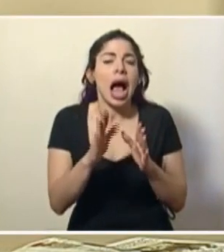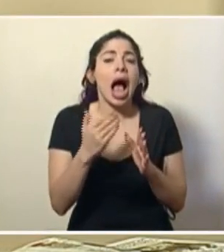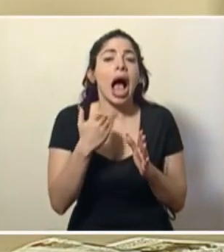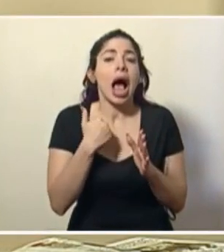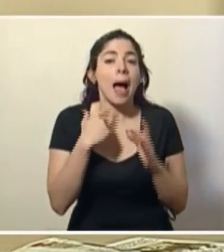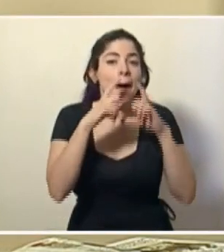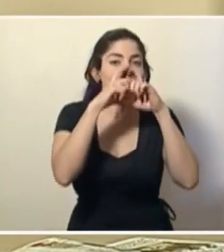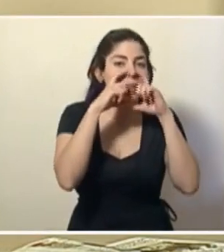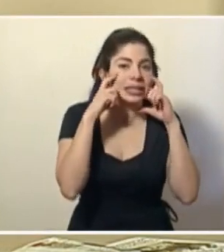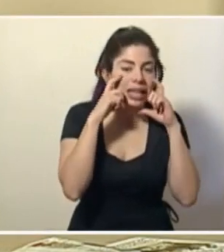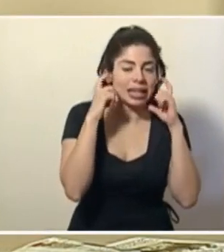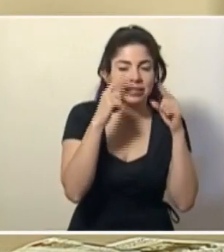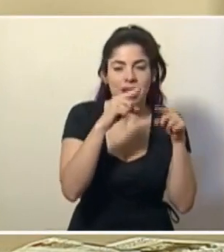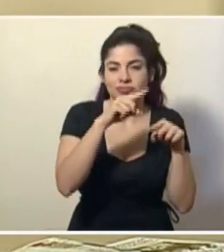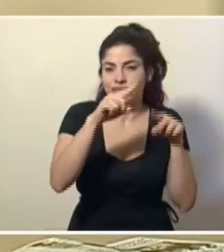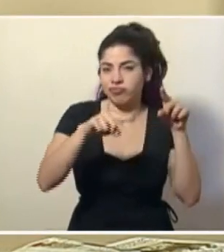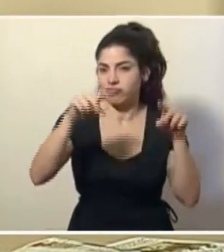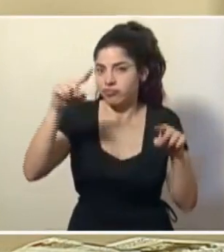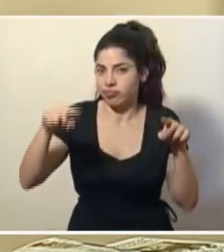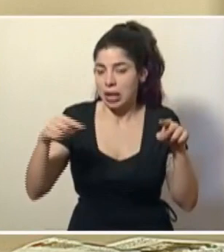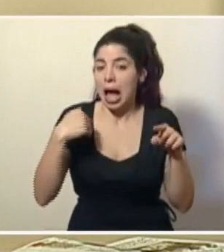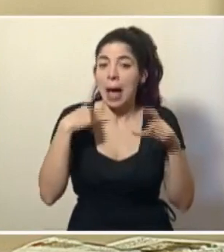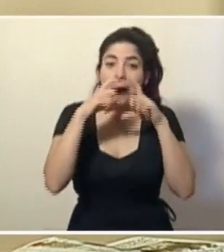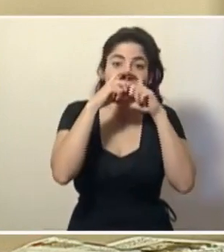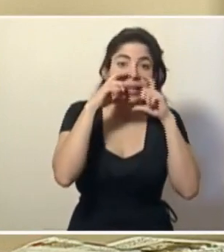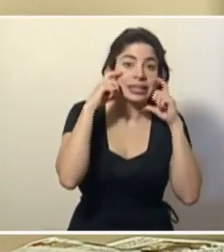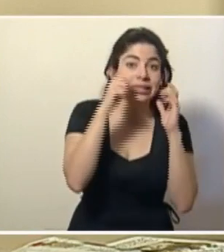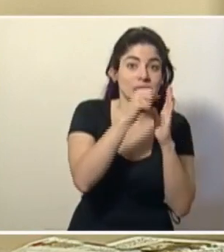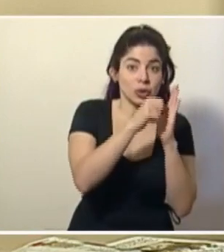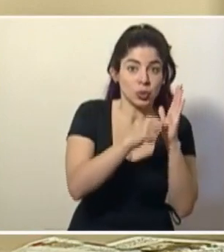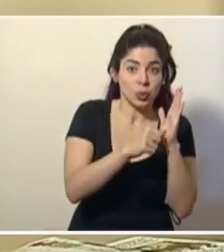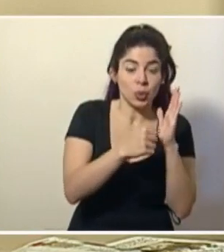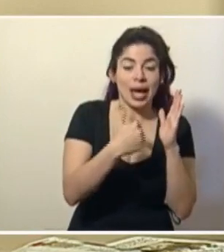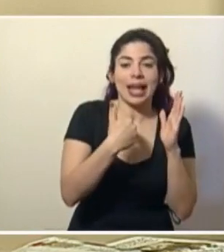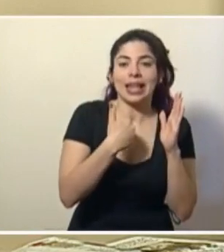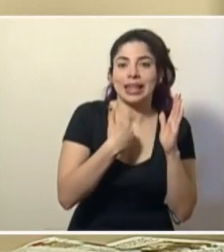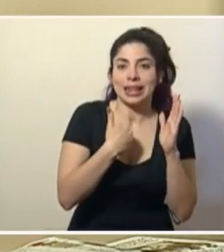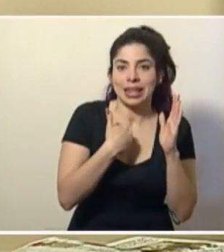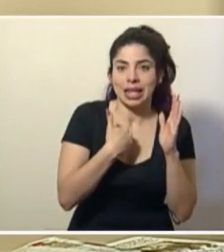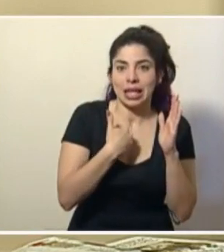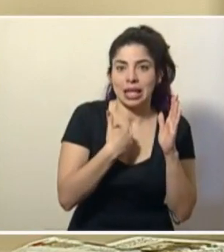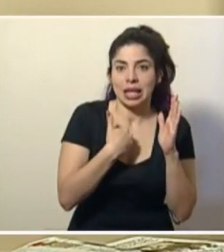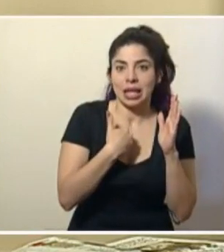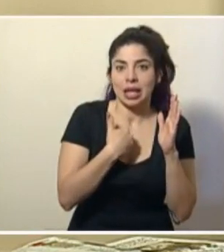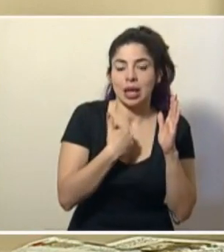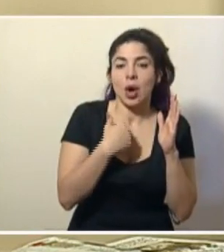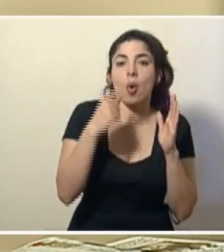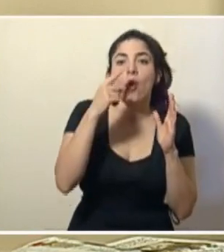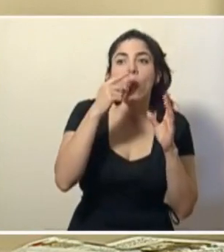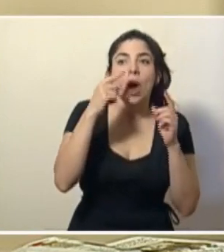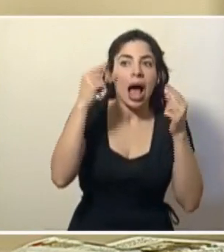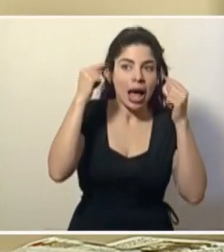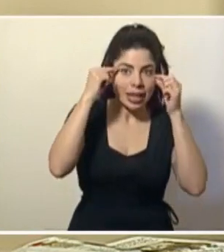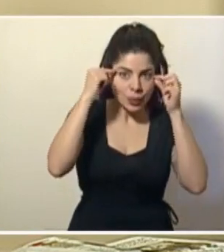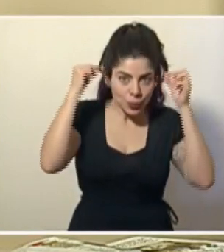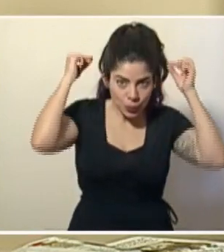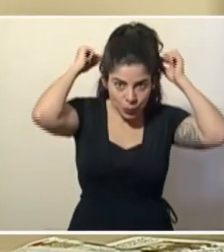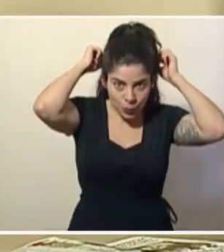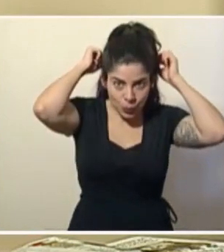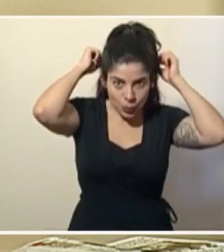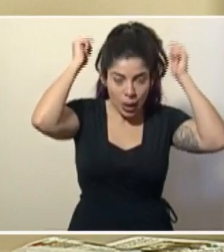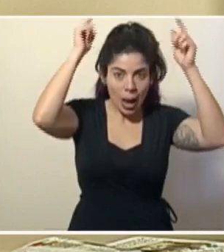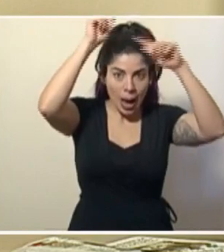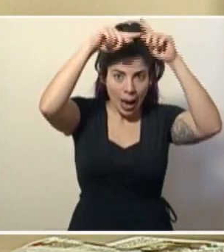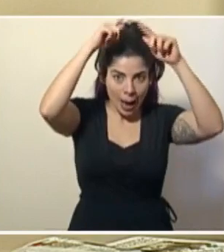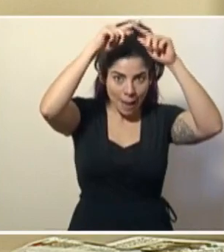hay mascarillas de mascarillas. Hay mascarillas quirúrgicas que tienen una banda atrás, una tirita, y